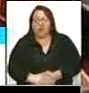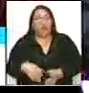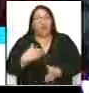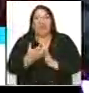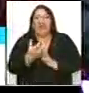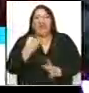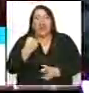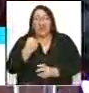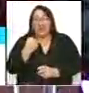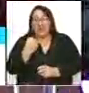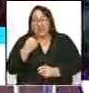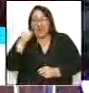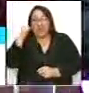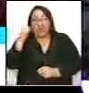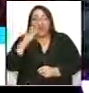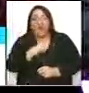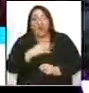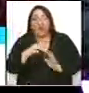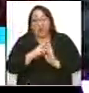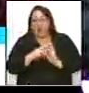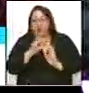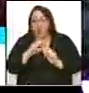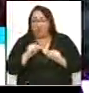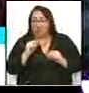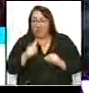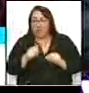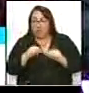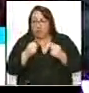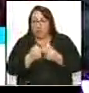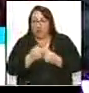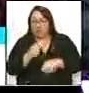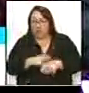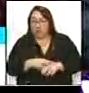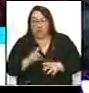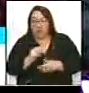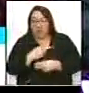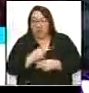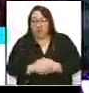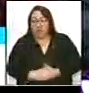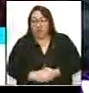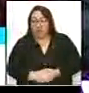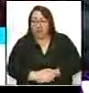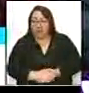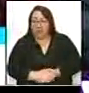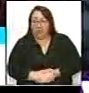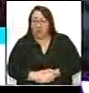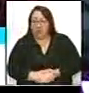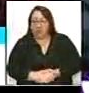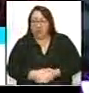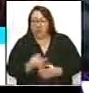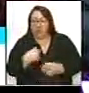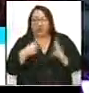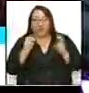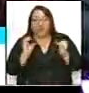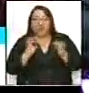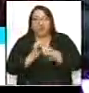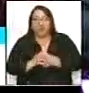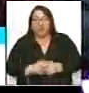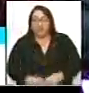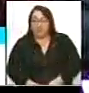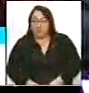a los gobiernos regionales de tener su propia agrupación. No hay forma. Lo que estamos viendo es el tema de la alianza.